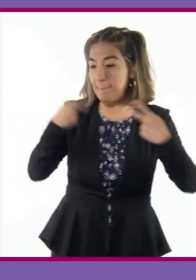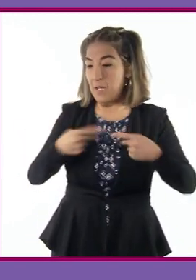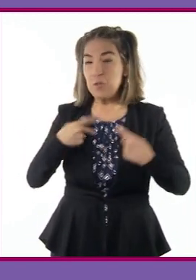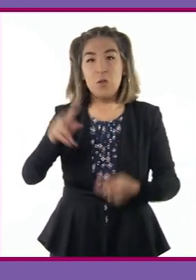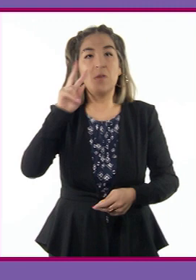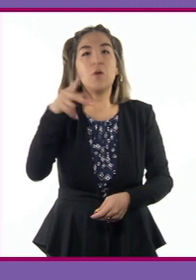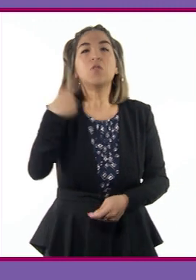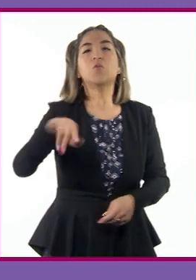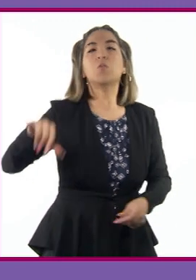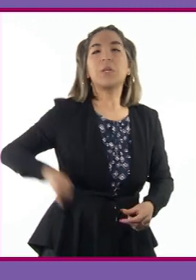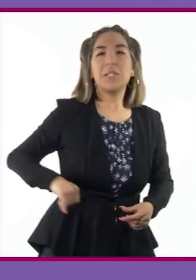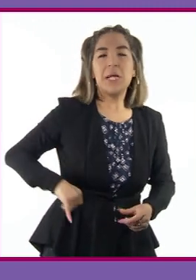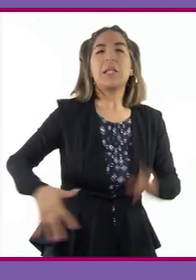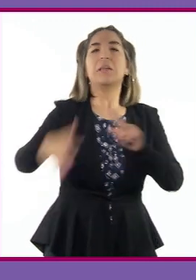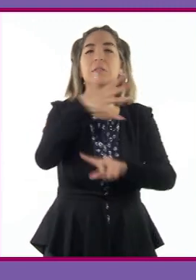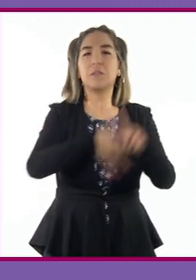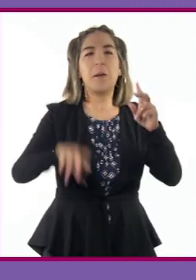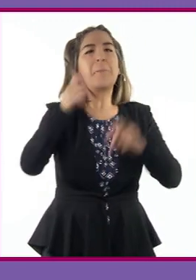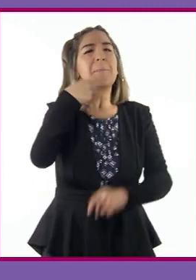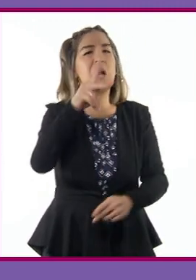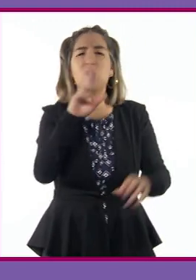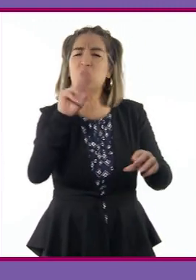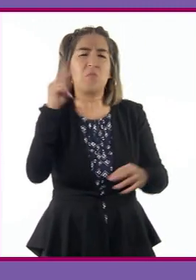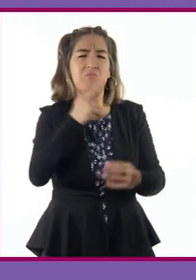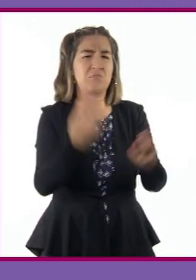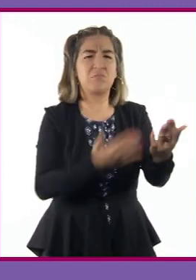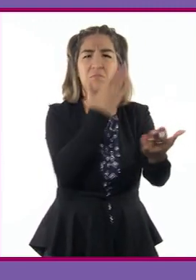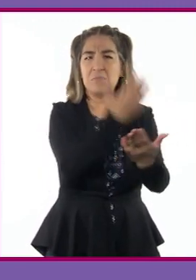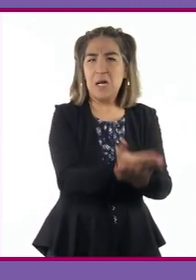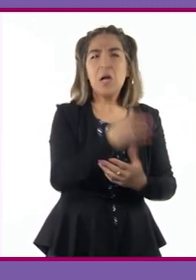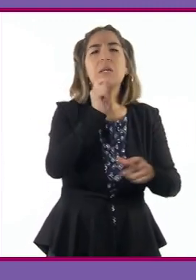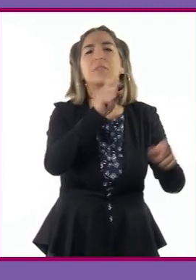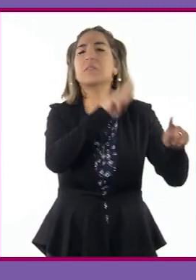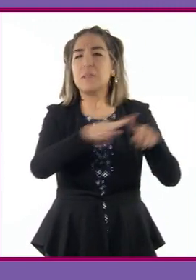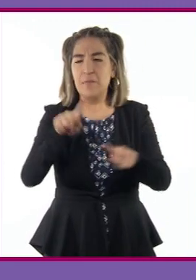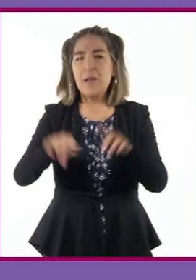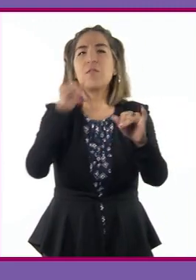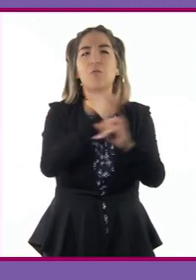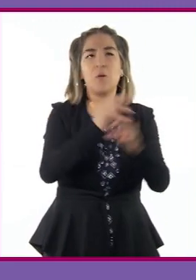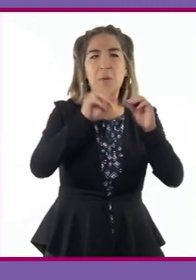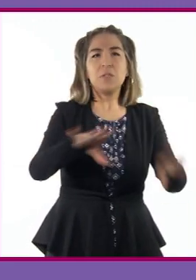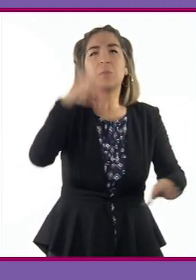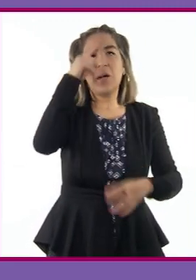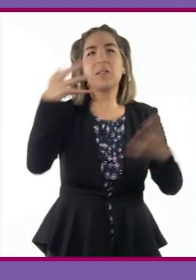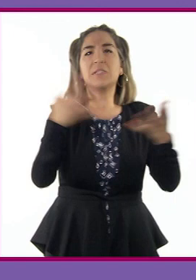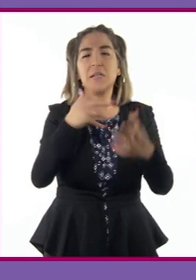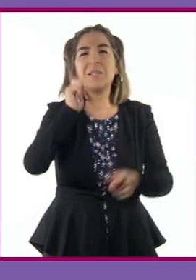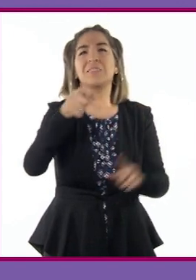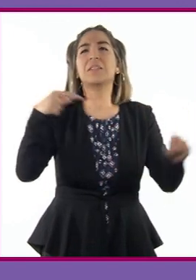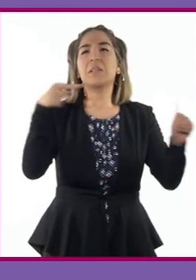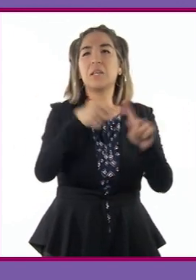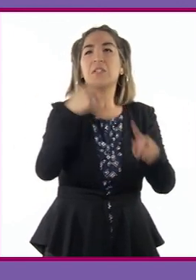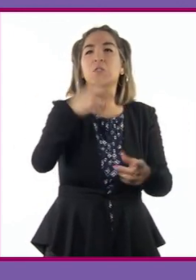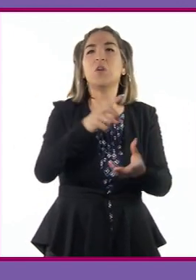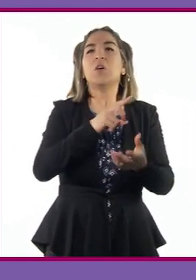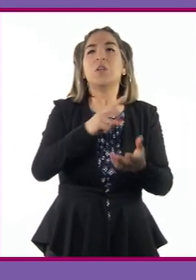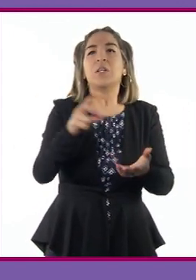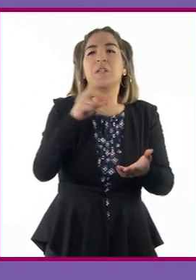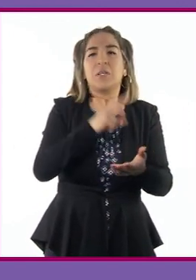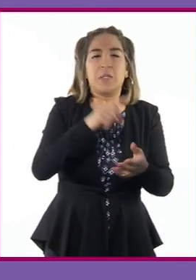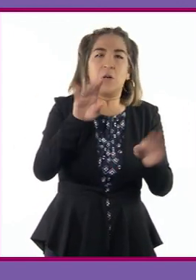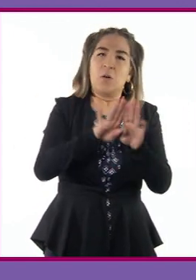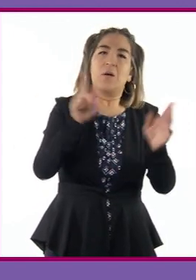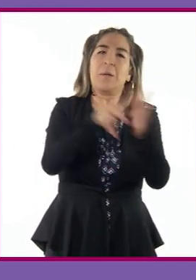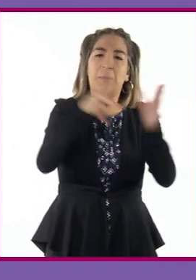datos de interés público sin que se les solicite. Hay diversos canales para hacerlo, como el Diario Oficial de la Federación, las Gacetas